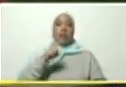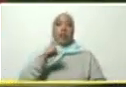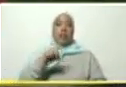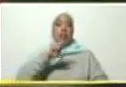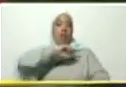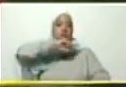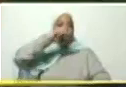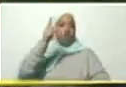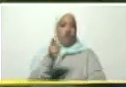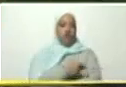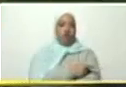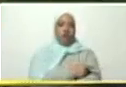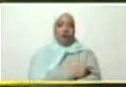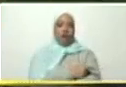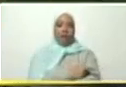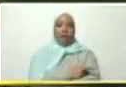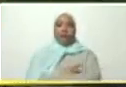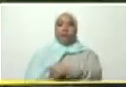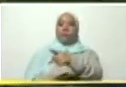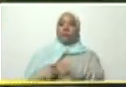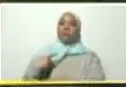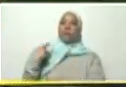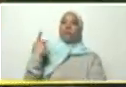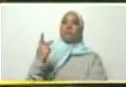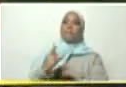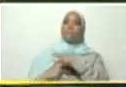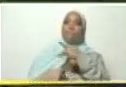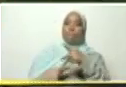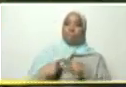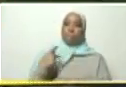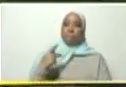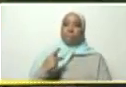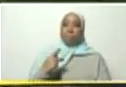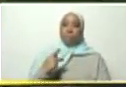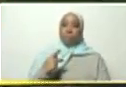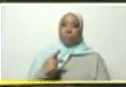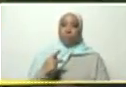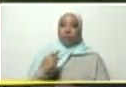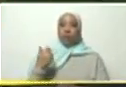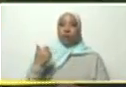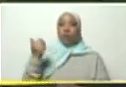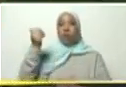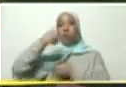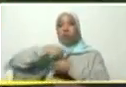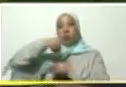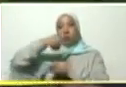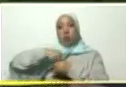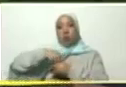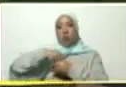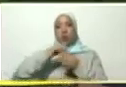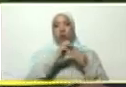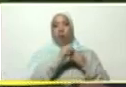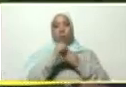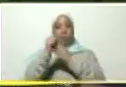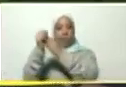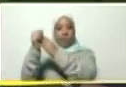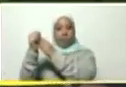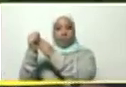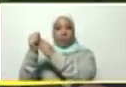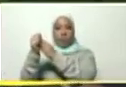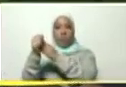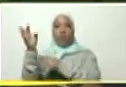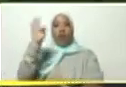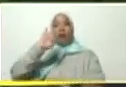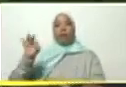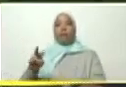ahorita se está dando el proceso de elección del liderazgo de la